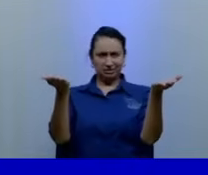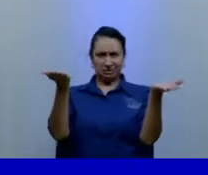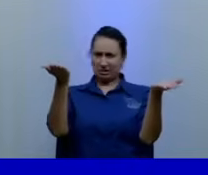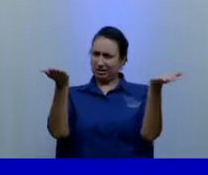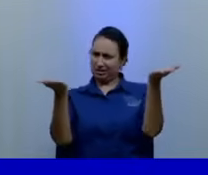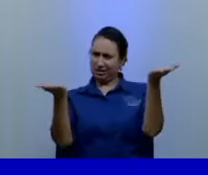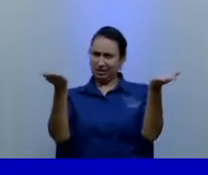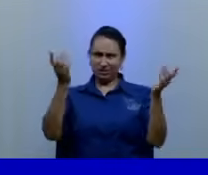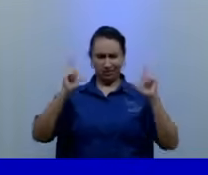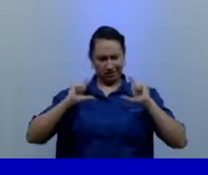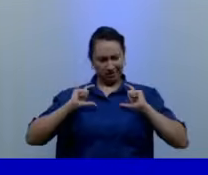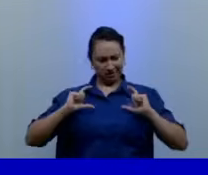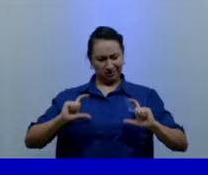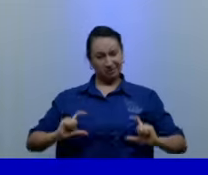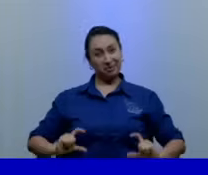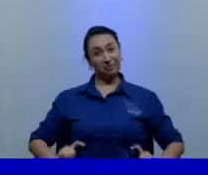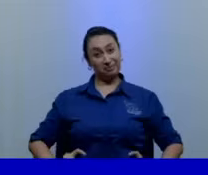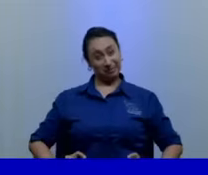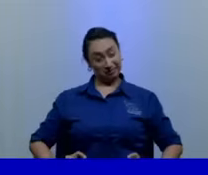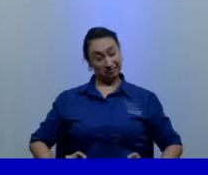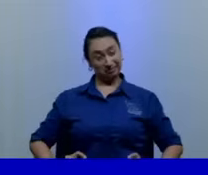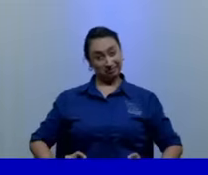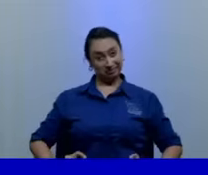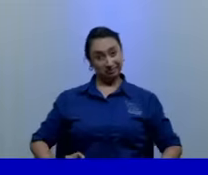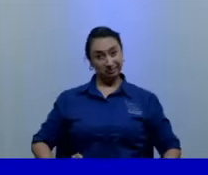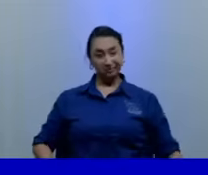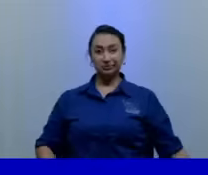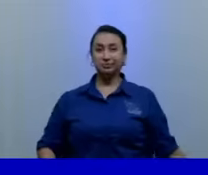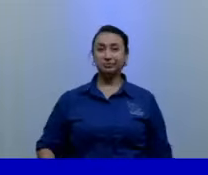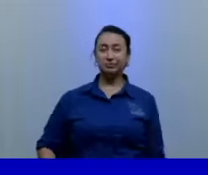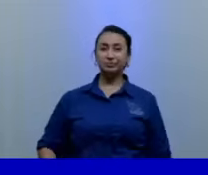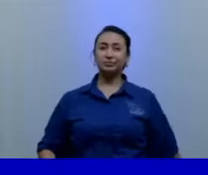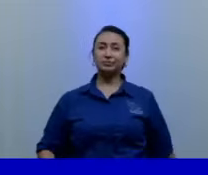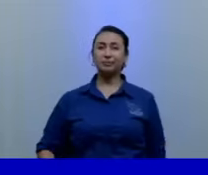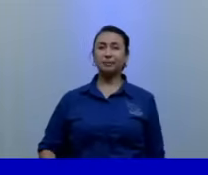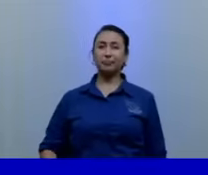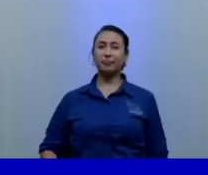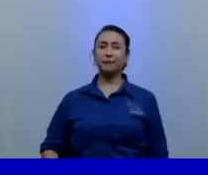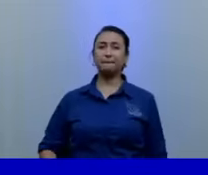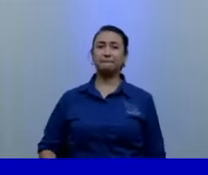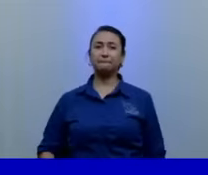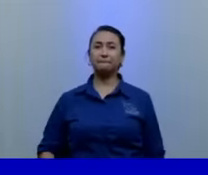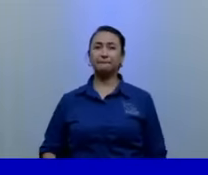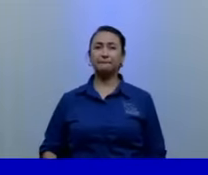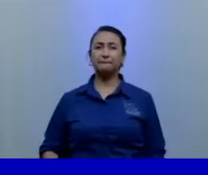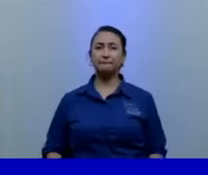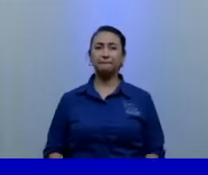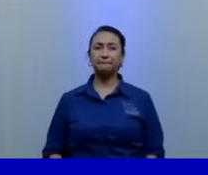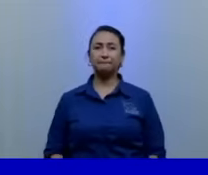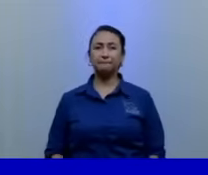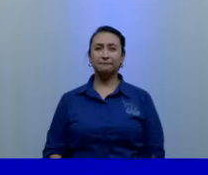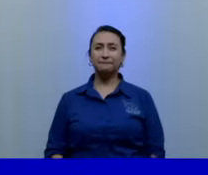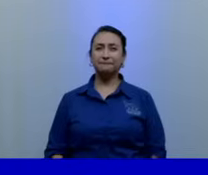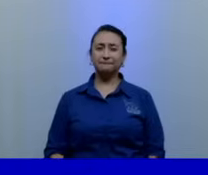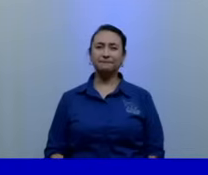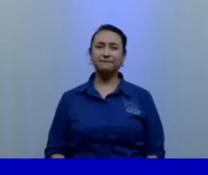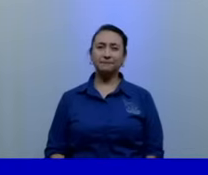equilibrio que hay entre iones negativos y positivos en nuestro cuerpo.